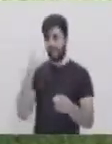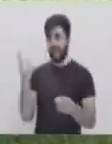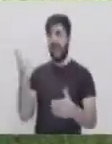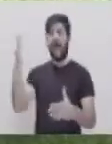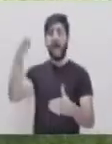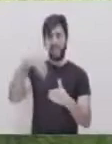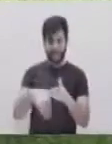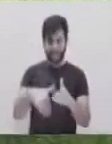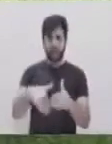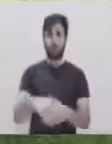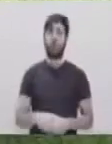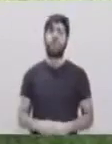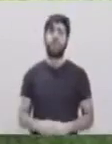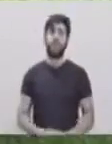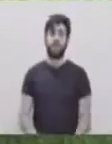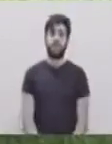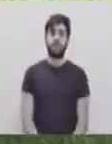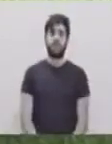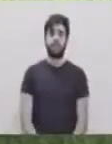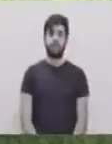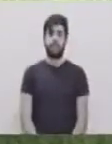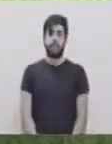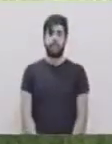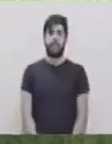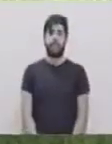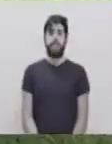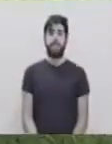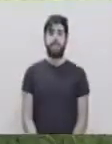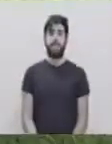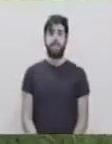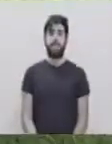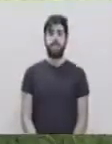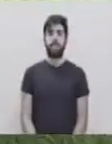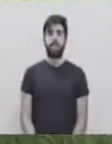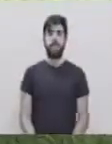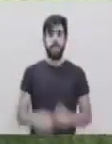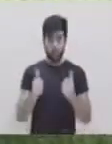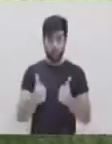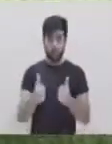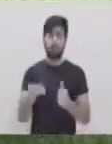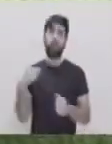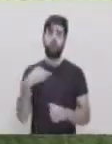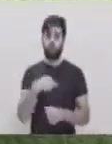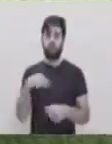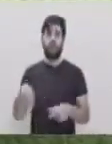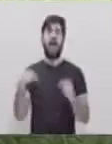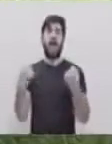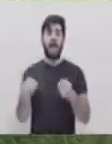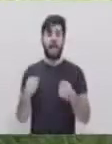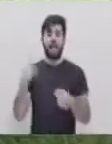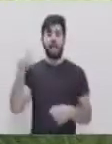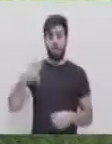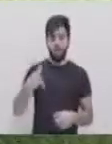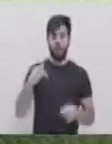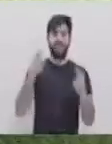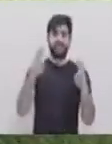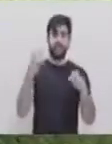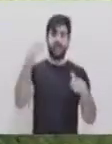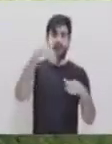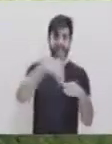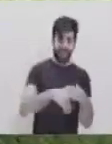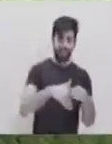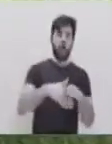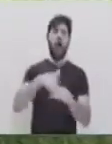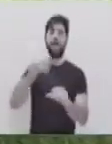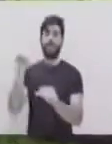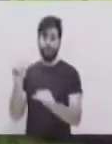regreso! ¡Adentro! ¡Vamos! ¡Toma cualquier juguete que te guste! ¡Adentro! Y así vamos a trabajar el día de hoy,